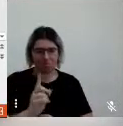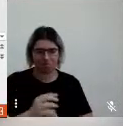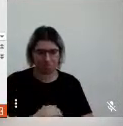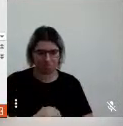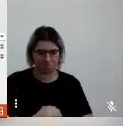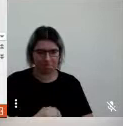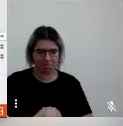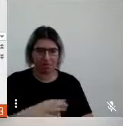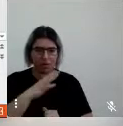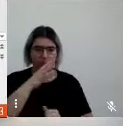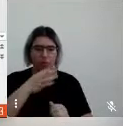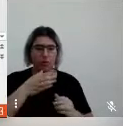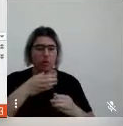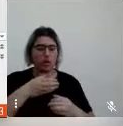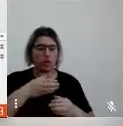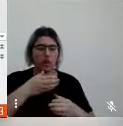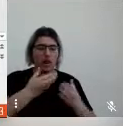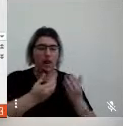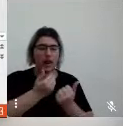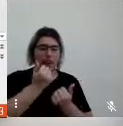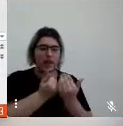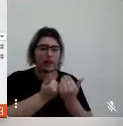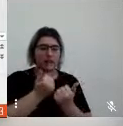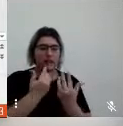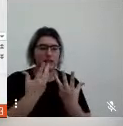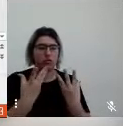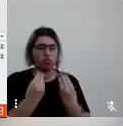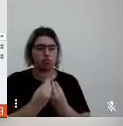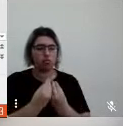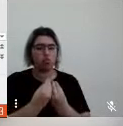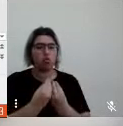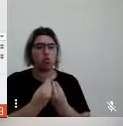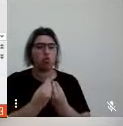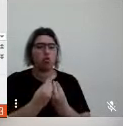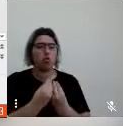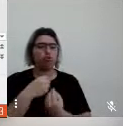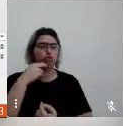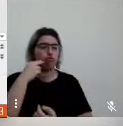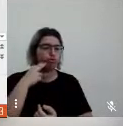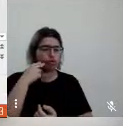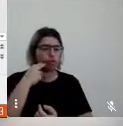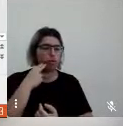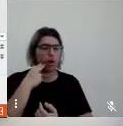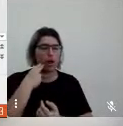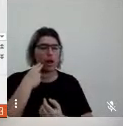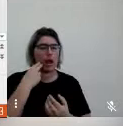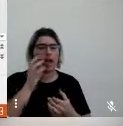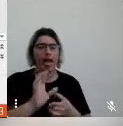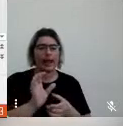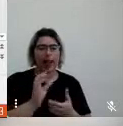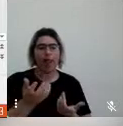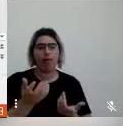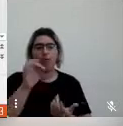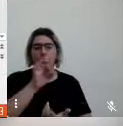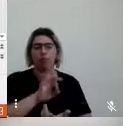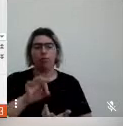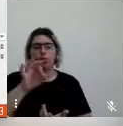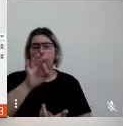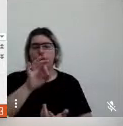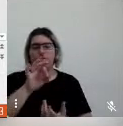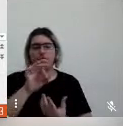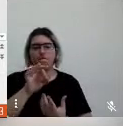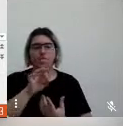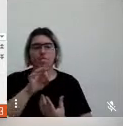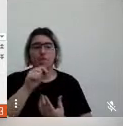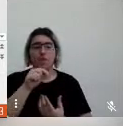un vaso de leche con cacao, colacao, ¿vale? O que contiene